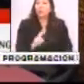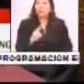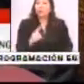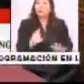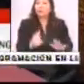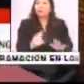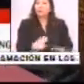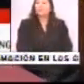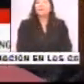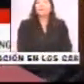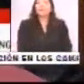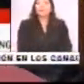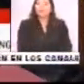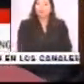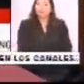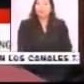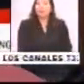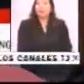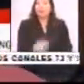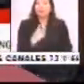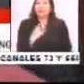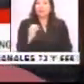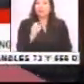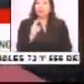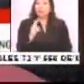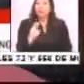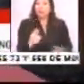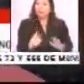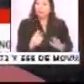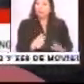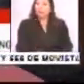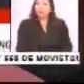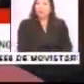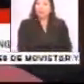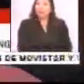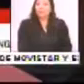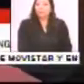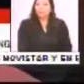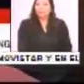2017. 2 de octubre del 2017,